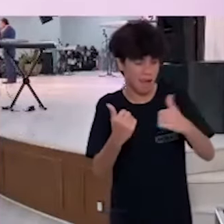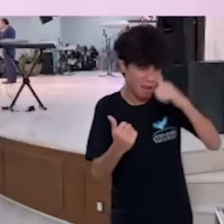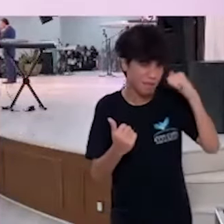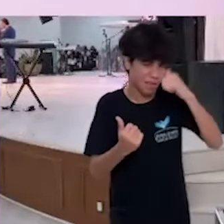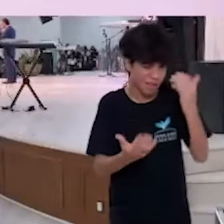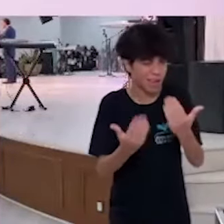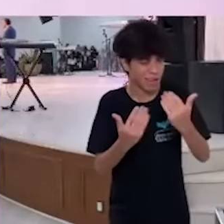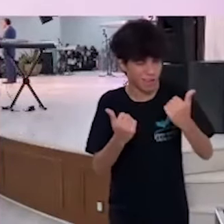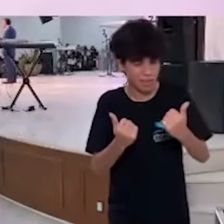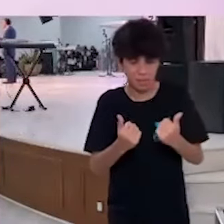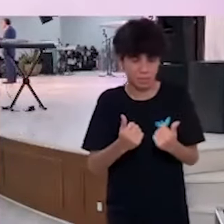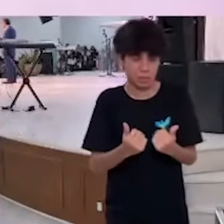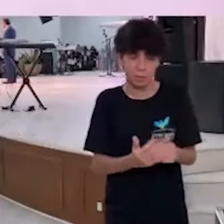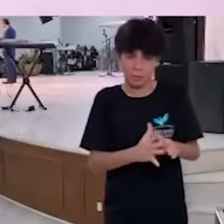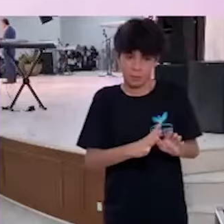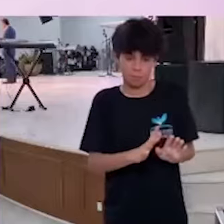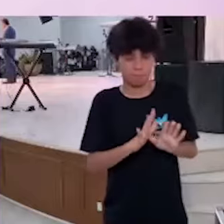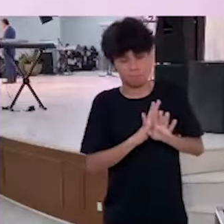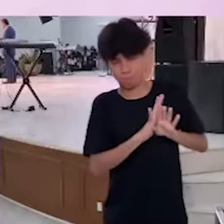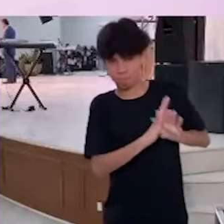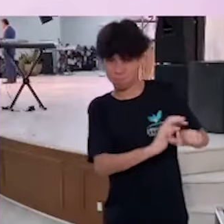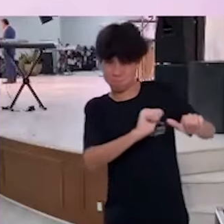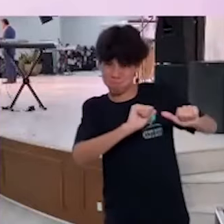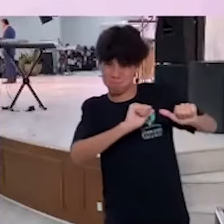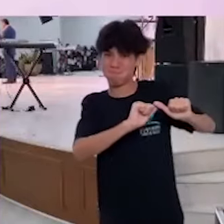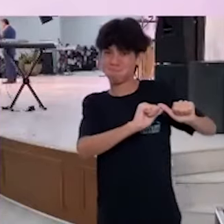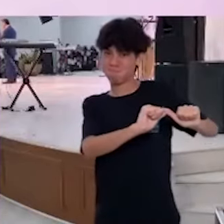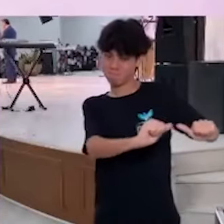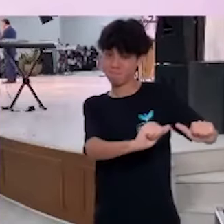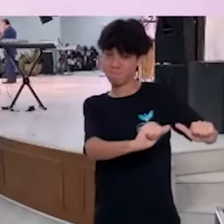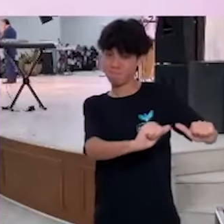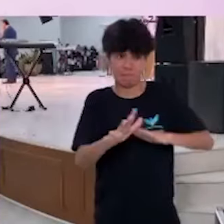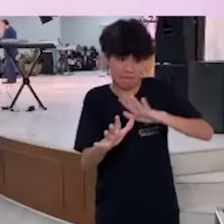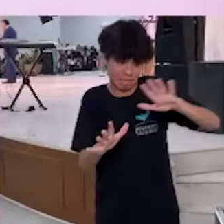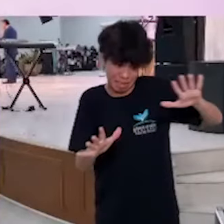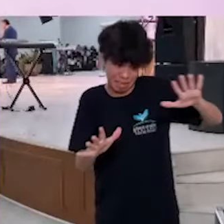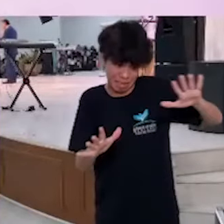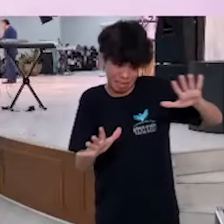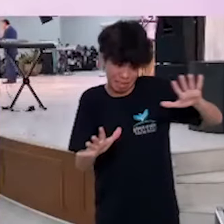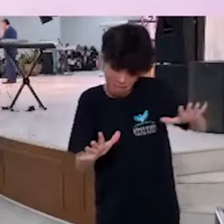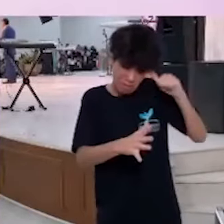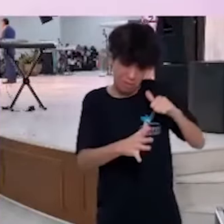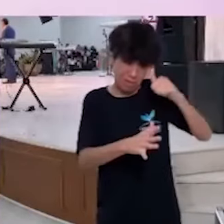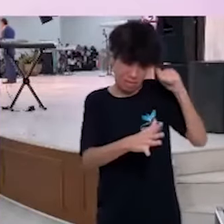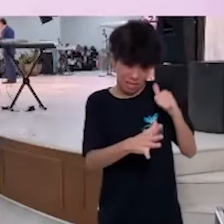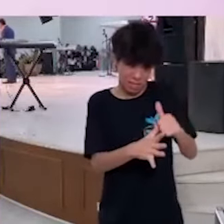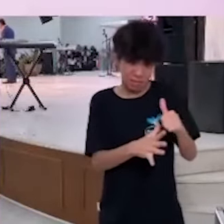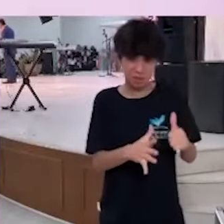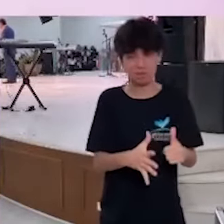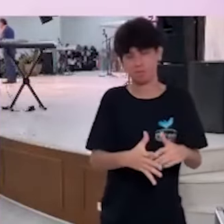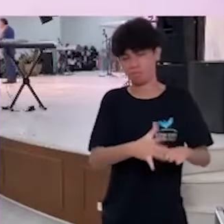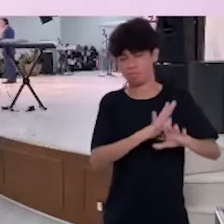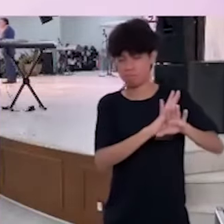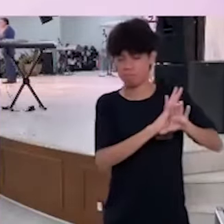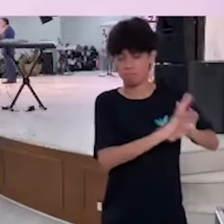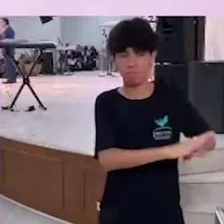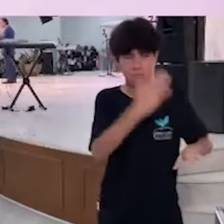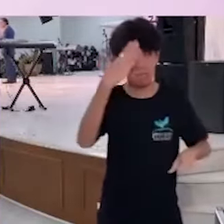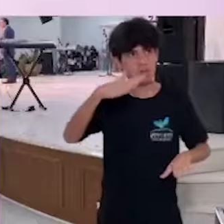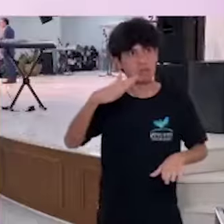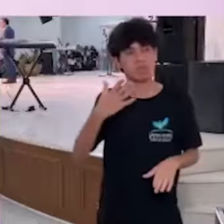debemos abstenernos, como dijo el apóstol Pablo, de todos los ofrecimientos que sabemos que no